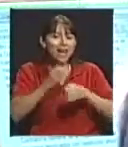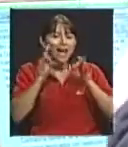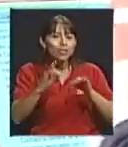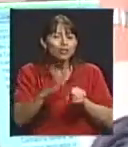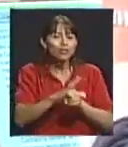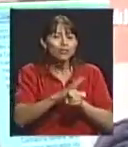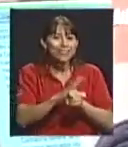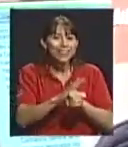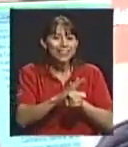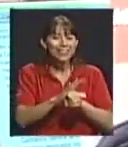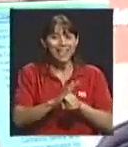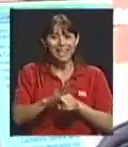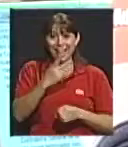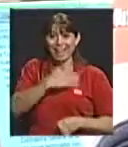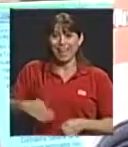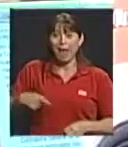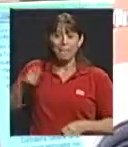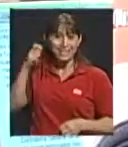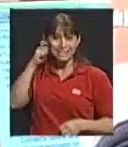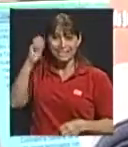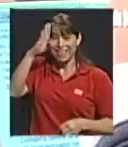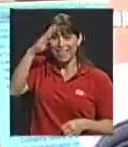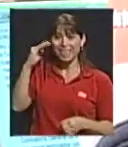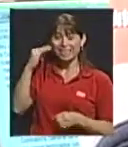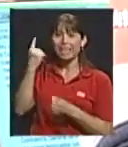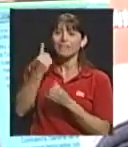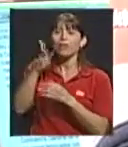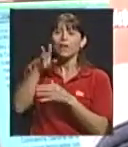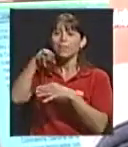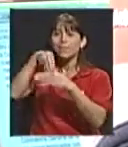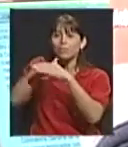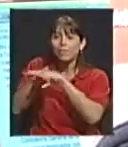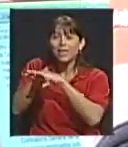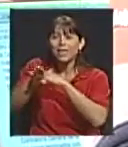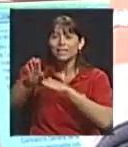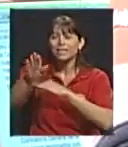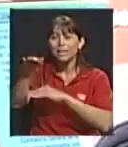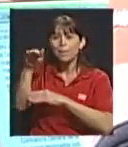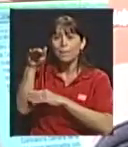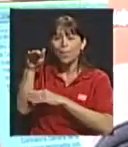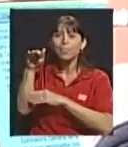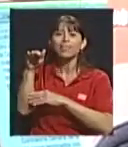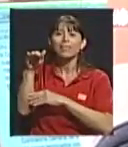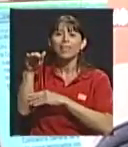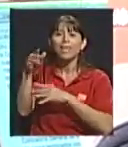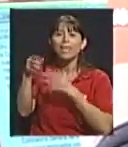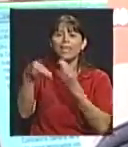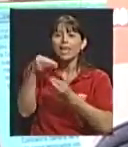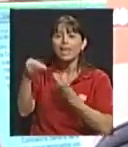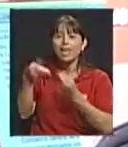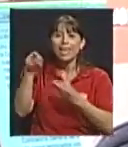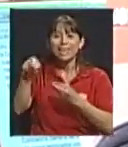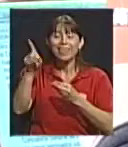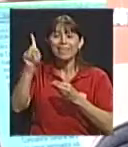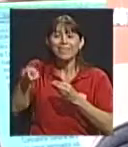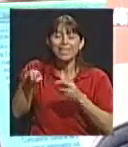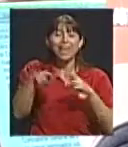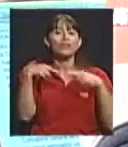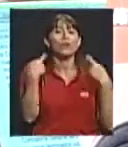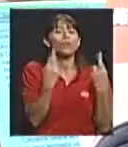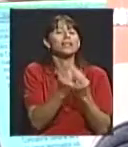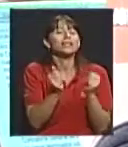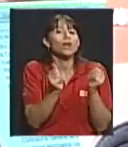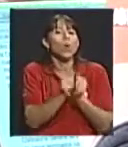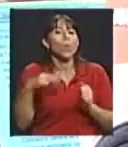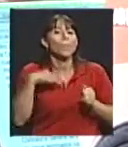presidenta vive metida en Zapote cortando cintas la presidenta debería reunirse con sus ministros en los despachos de los